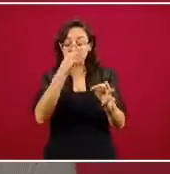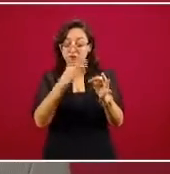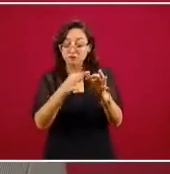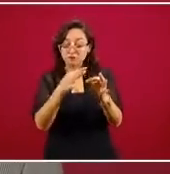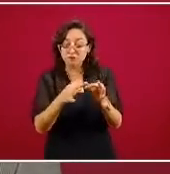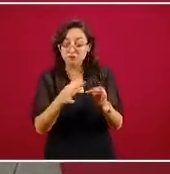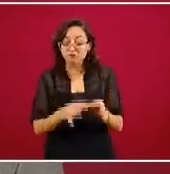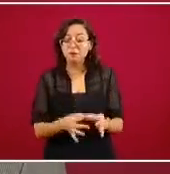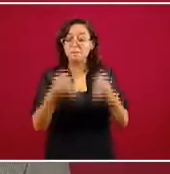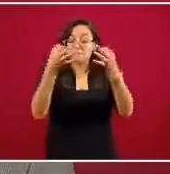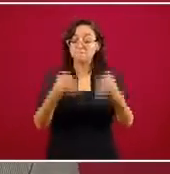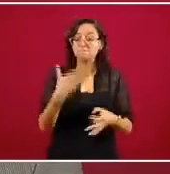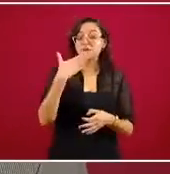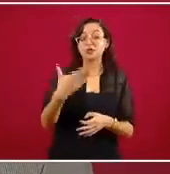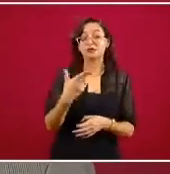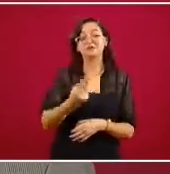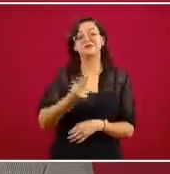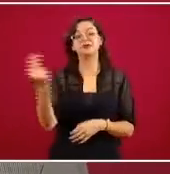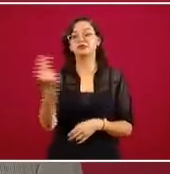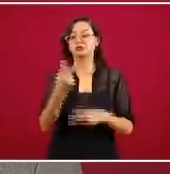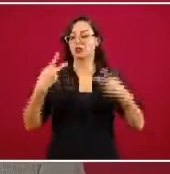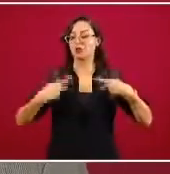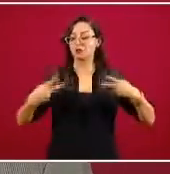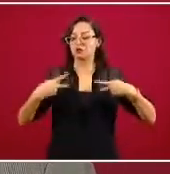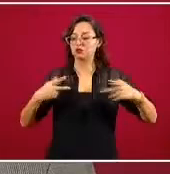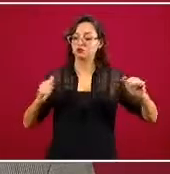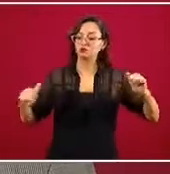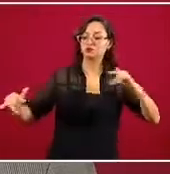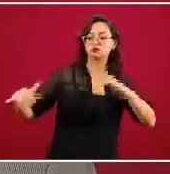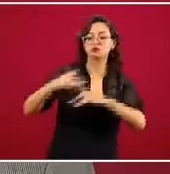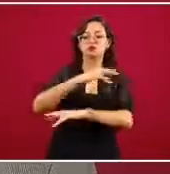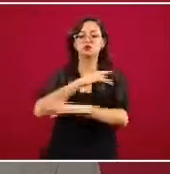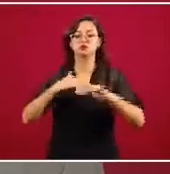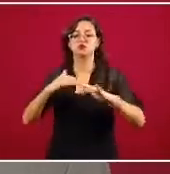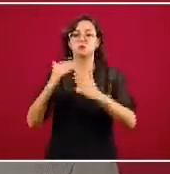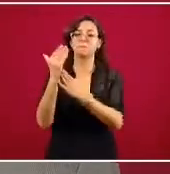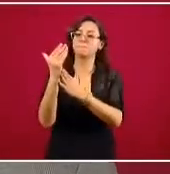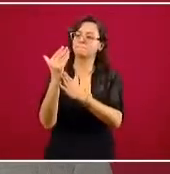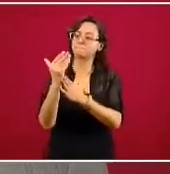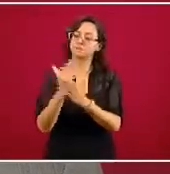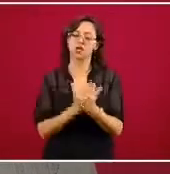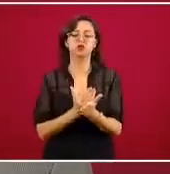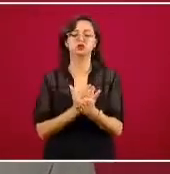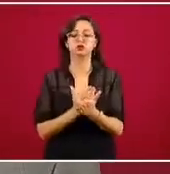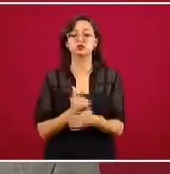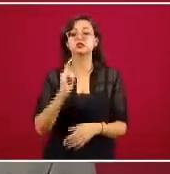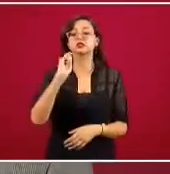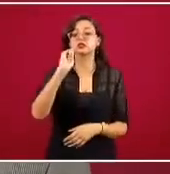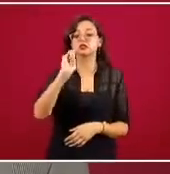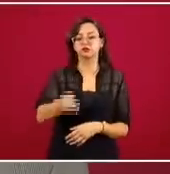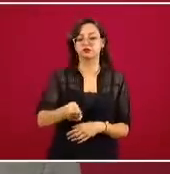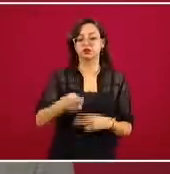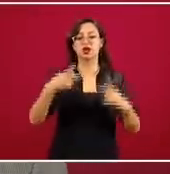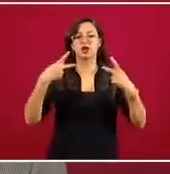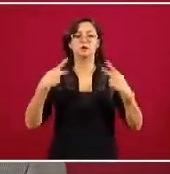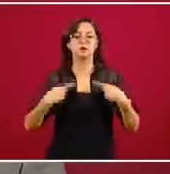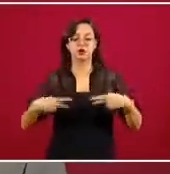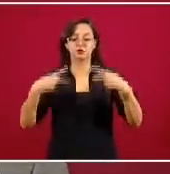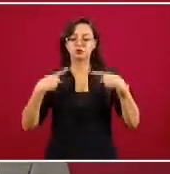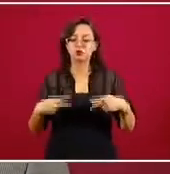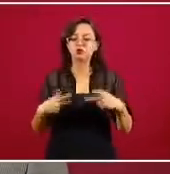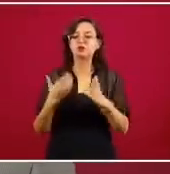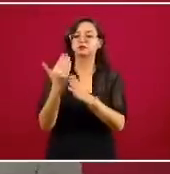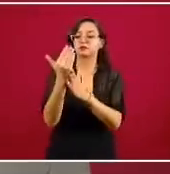la reducción de la movilidad y la congregación en el espacio público. Esto lo que quiere decir es menos